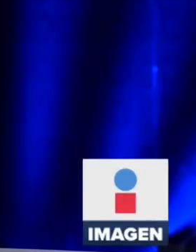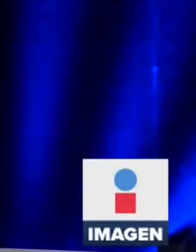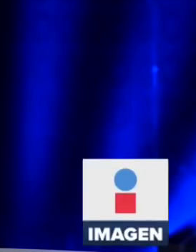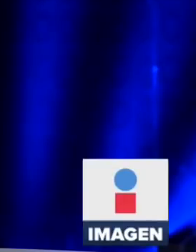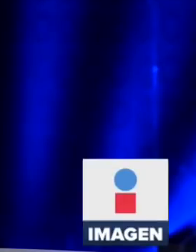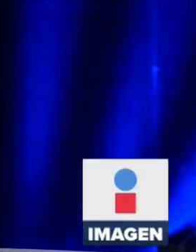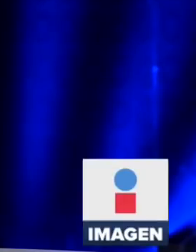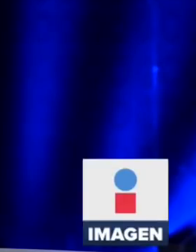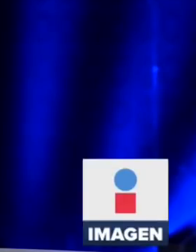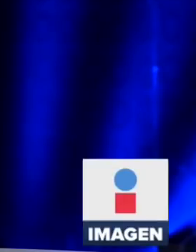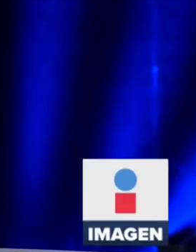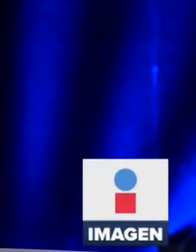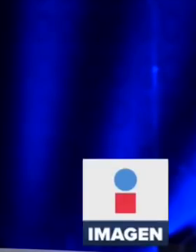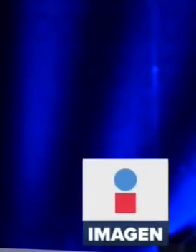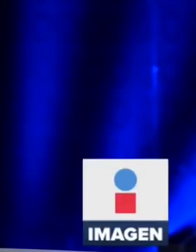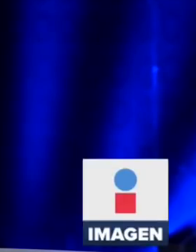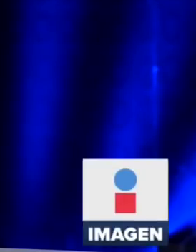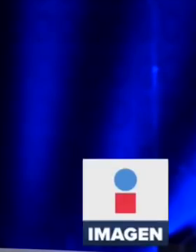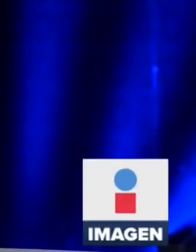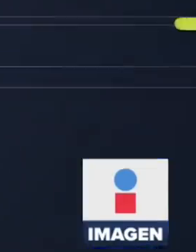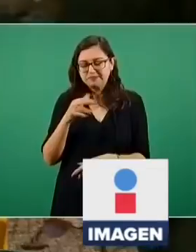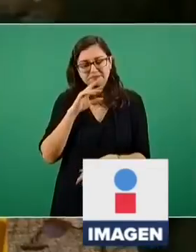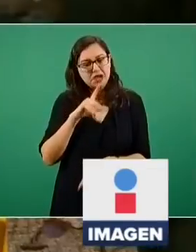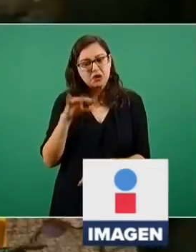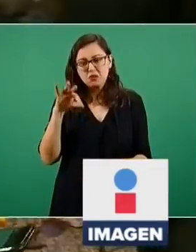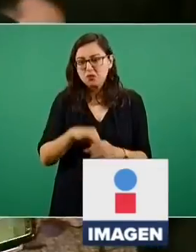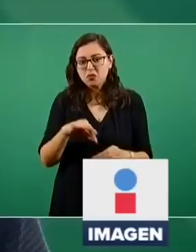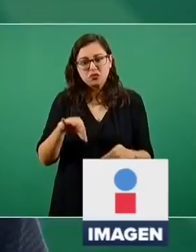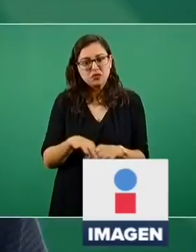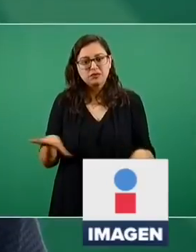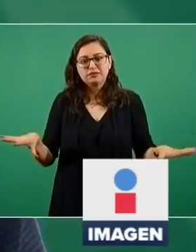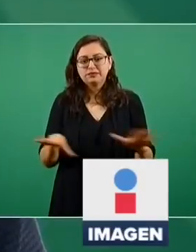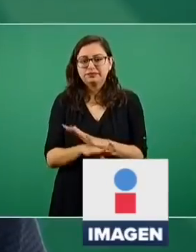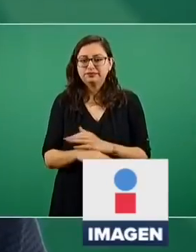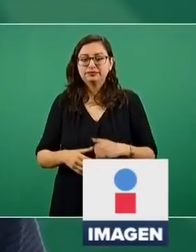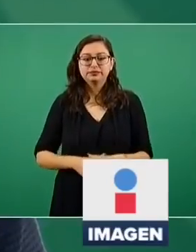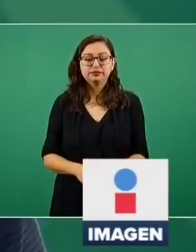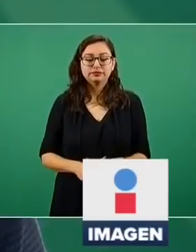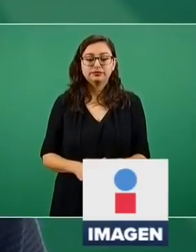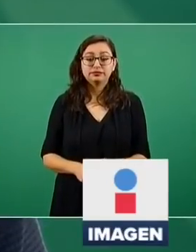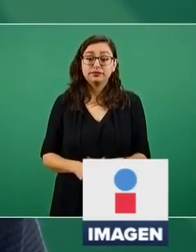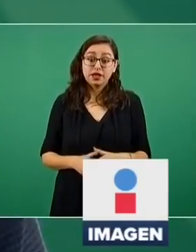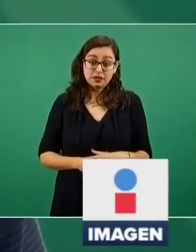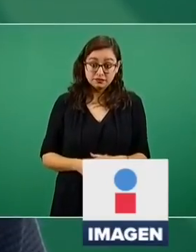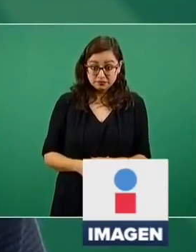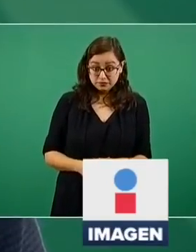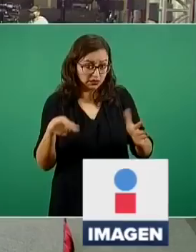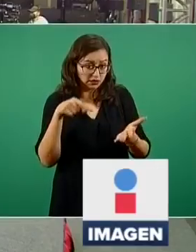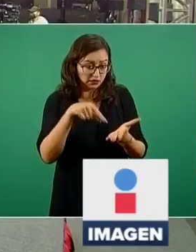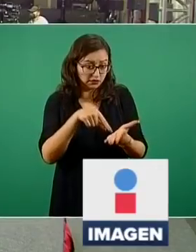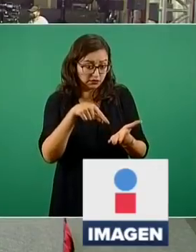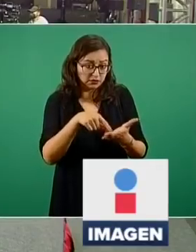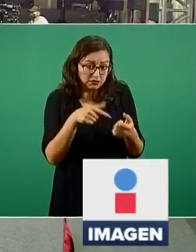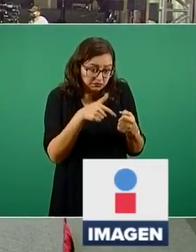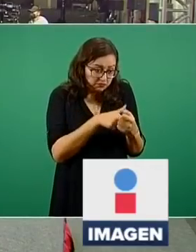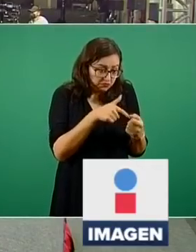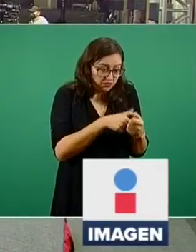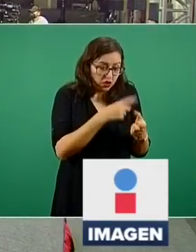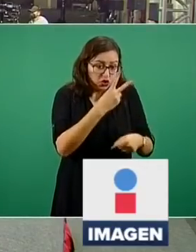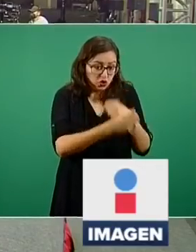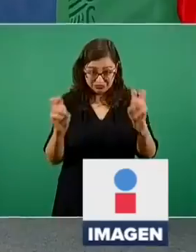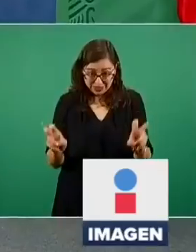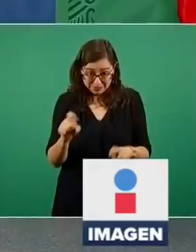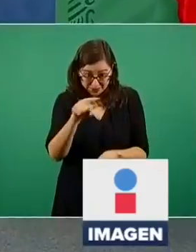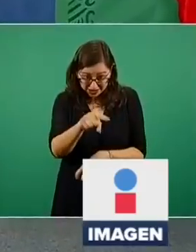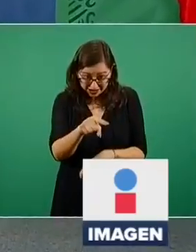hoy la secretaria de Gobernación. Bueno, el voto fueron de 6 ministros, no nada más mío. Y en este caso lo que hice